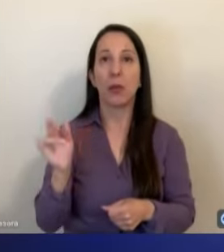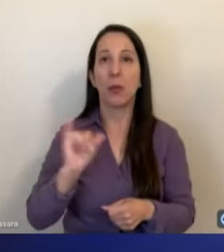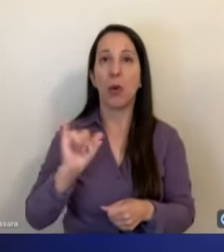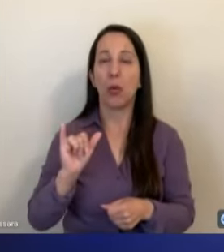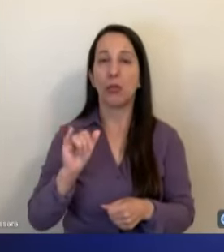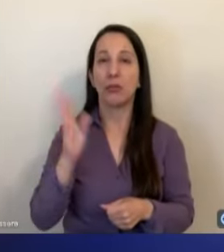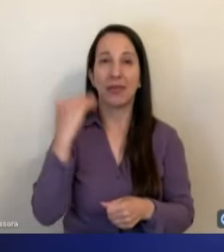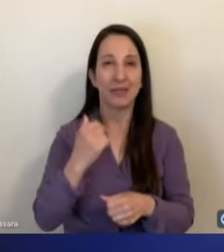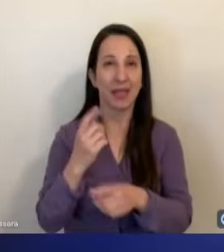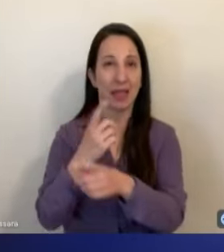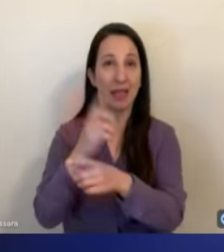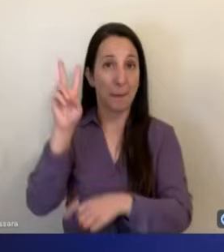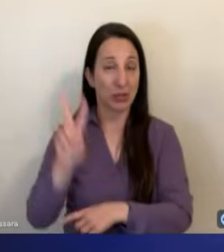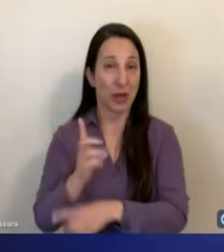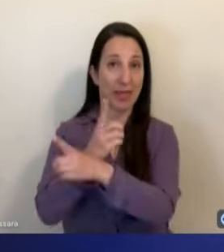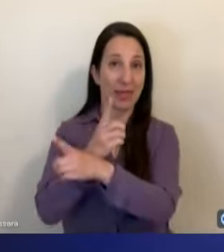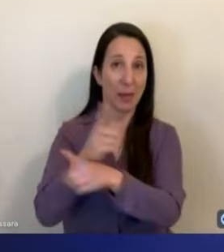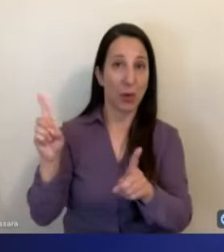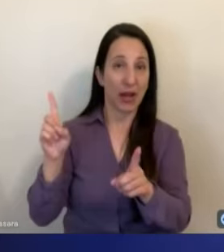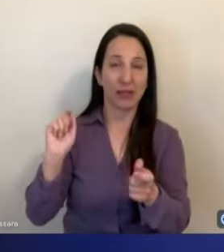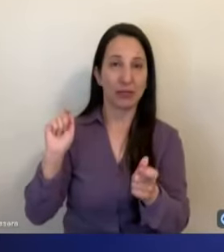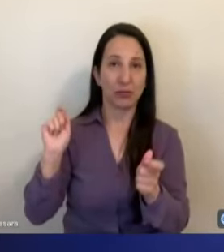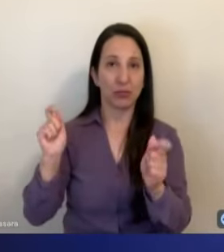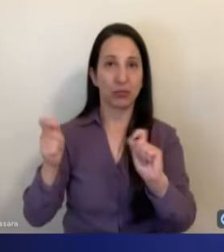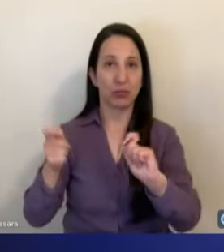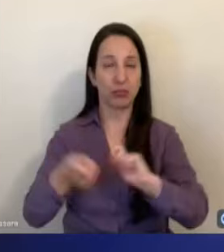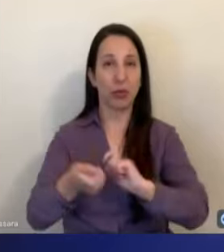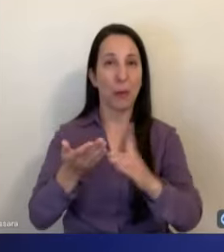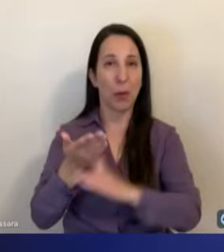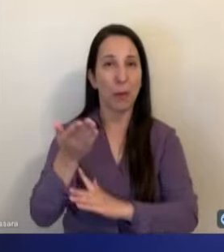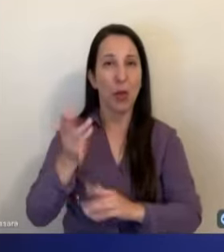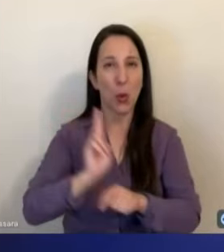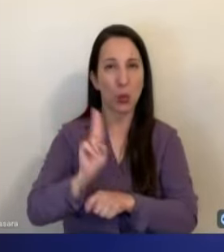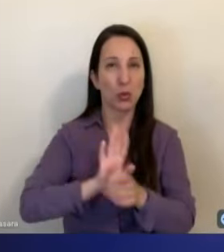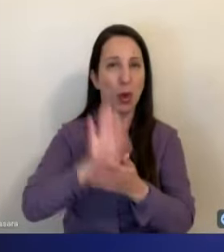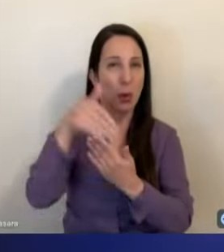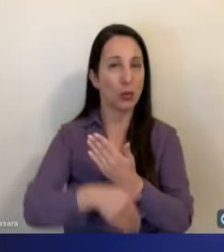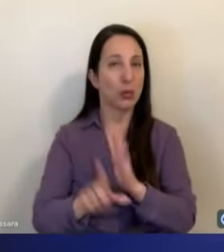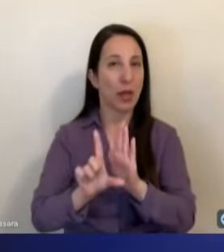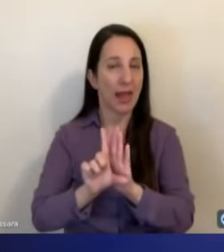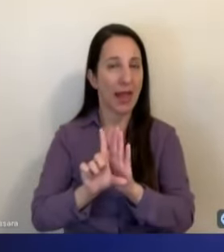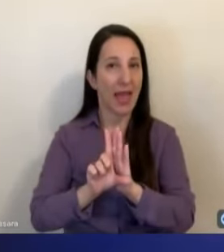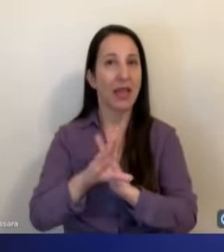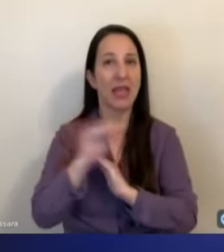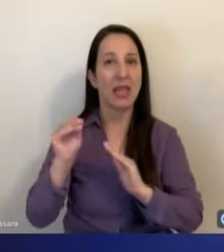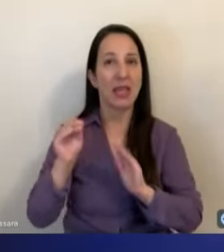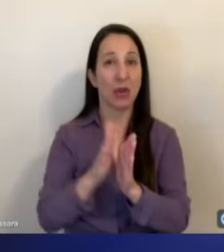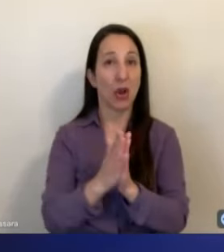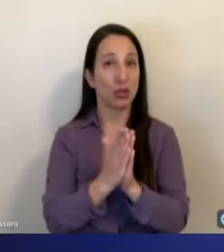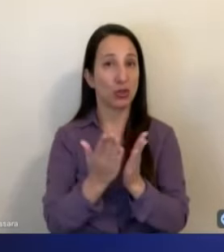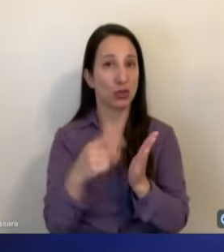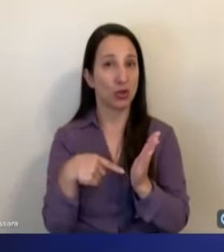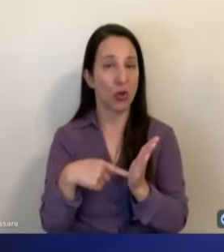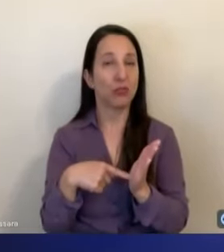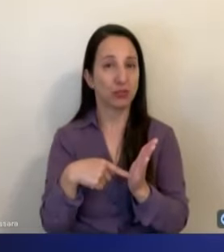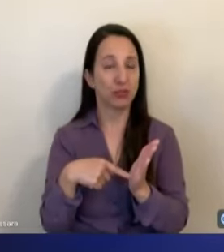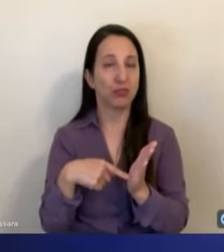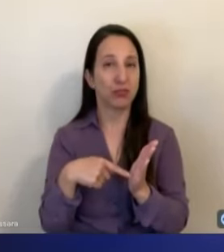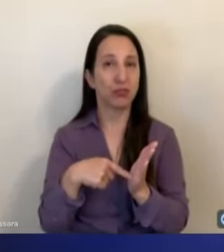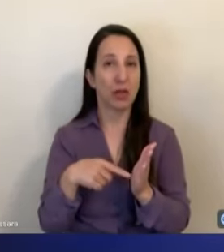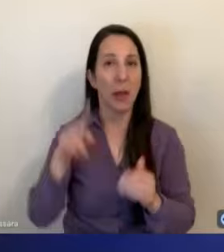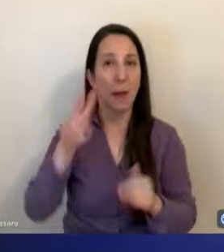en Venezuela a la consolidación por medio del uso y abuso de la ley y de la Constitución de Venezuela